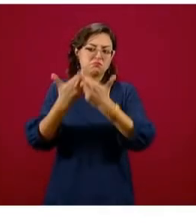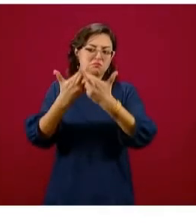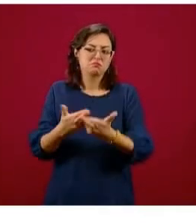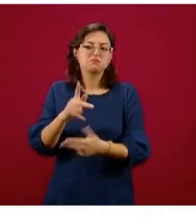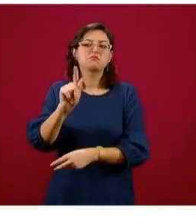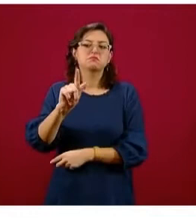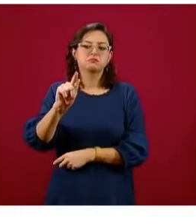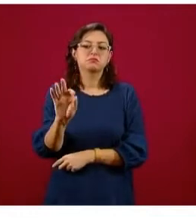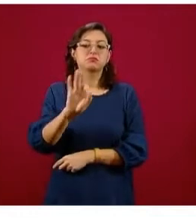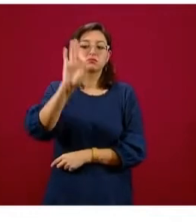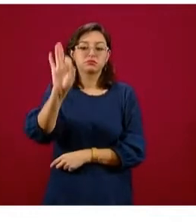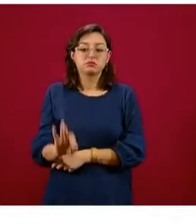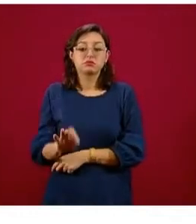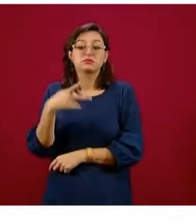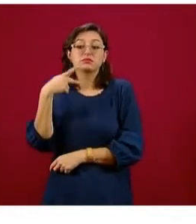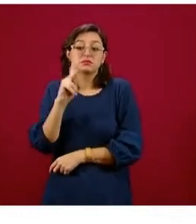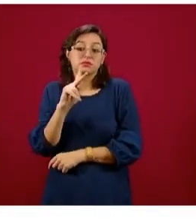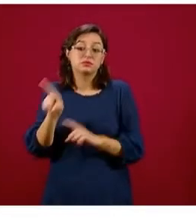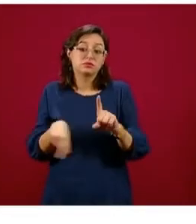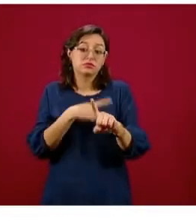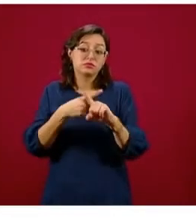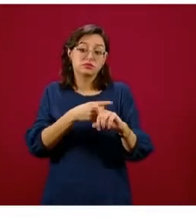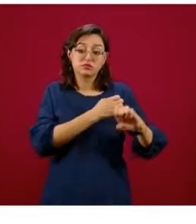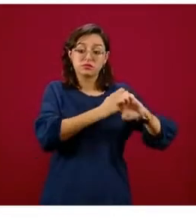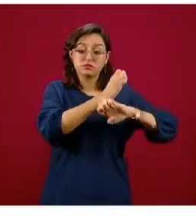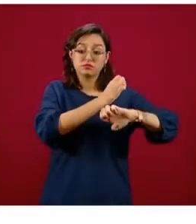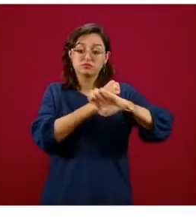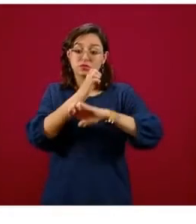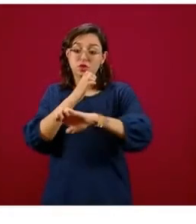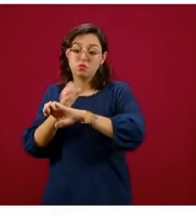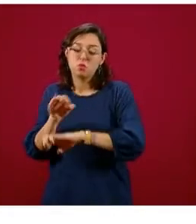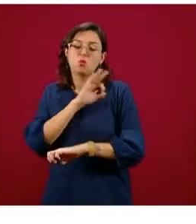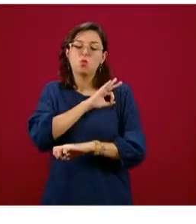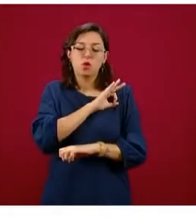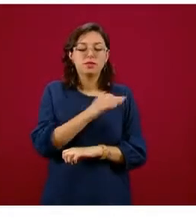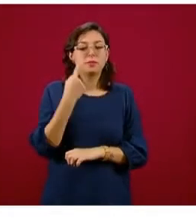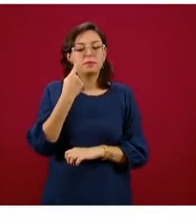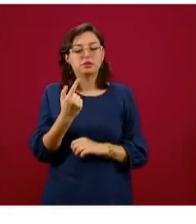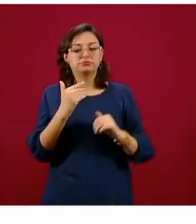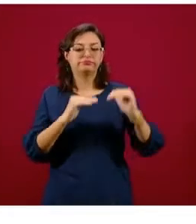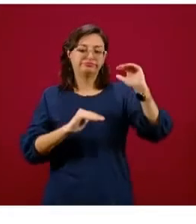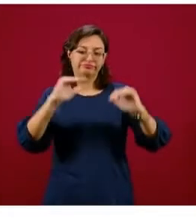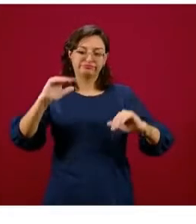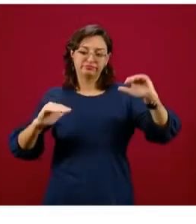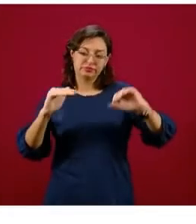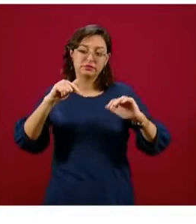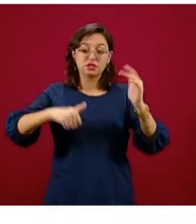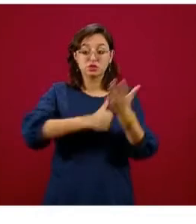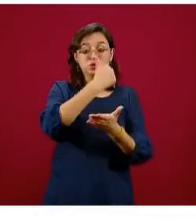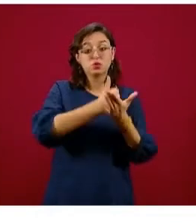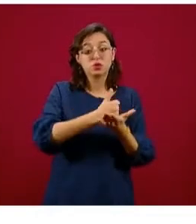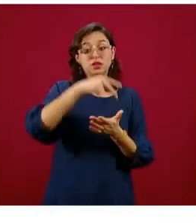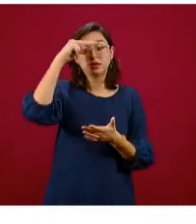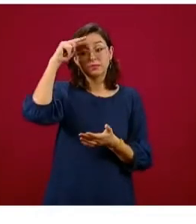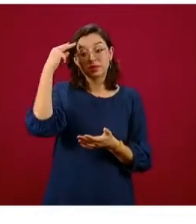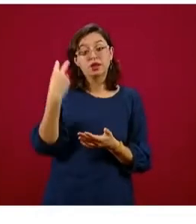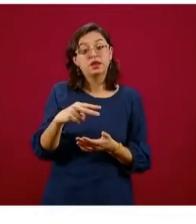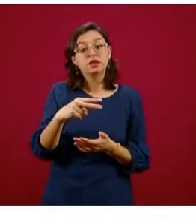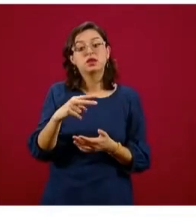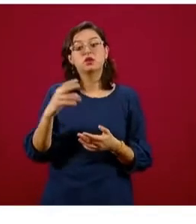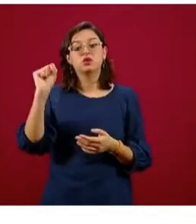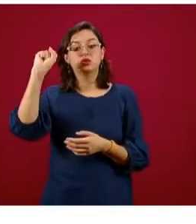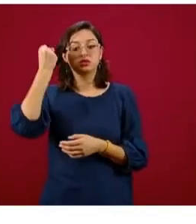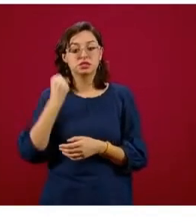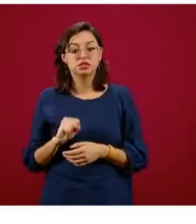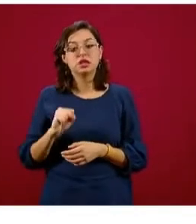nacional, pero cuando vemos por entidad federativa, pues podemos ver cómo Ciudad de México, Sinaloa, el Estado